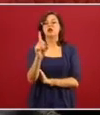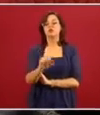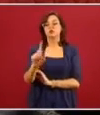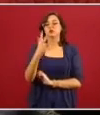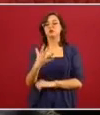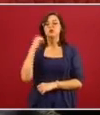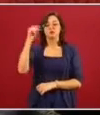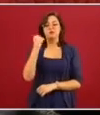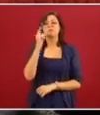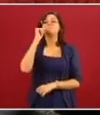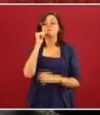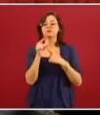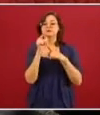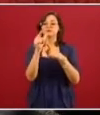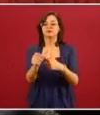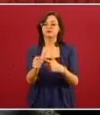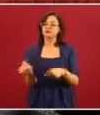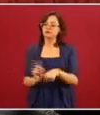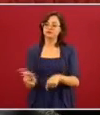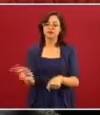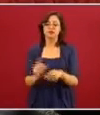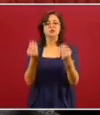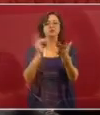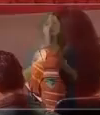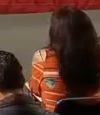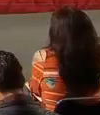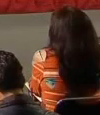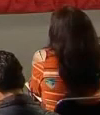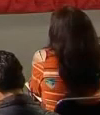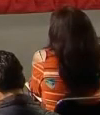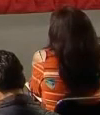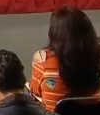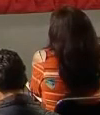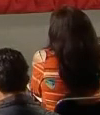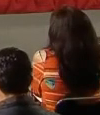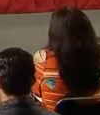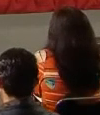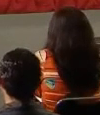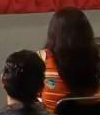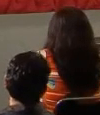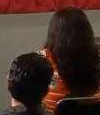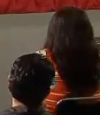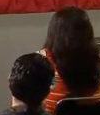de abril. Mañana seguimos como todos los días. Muchas gracias. Gracias.